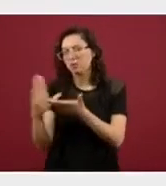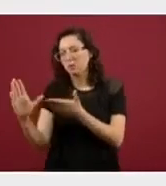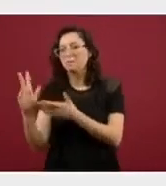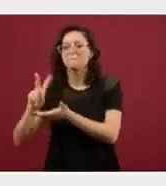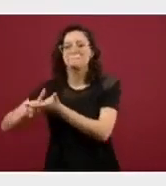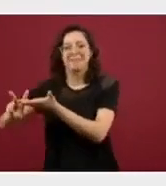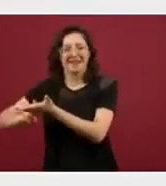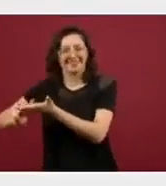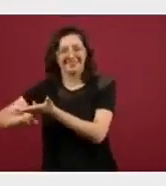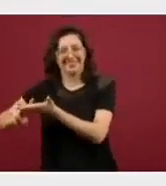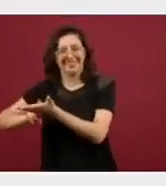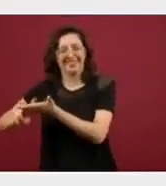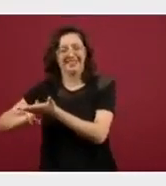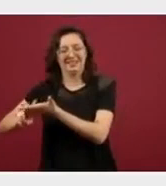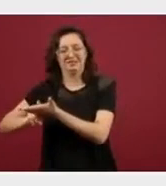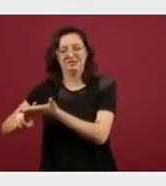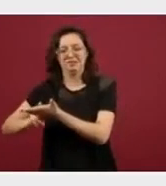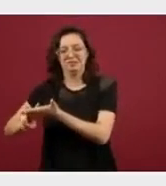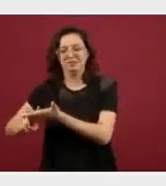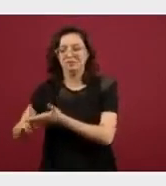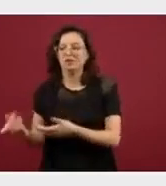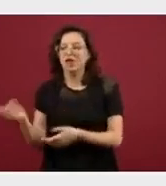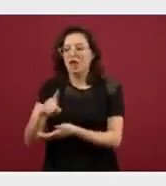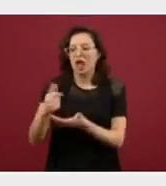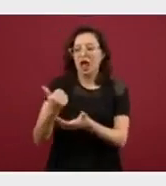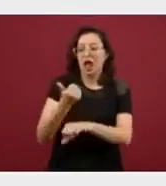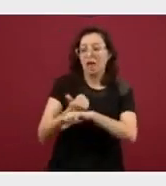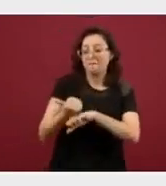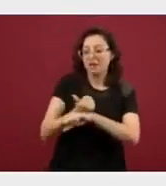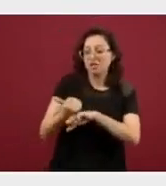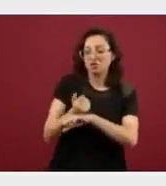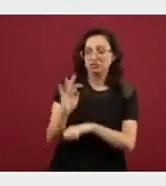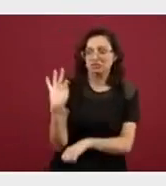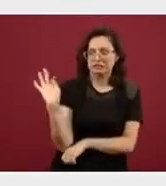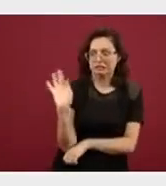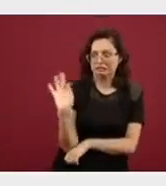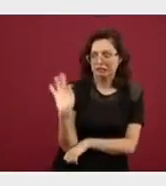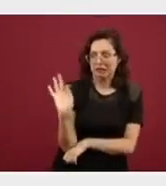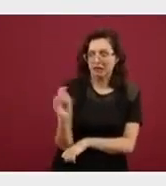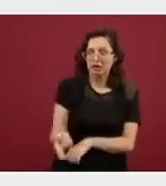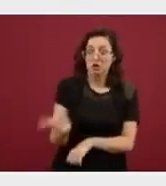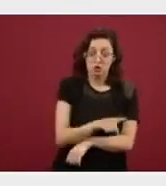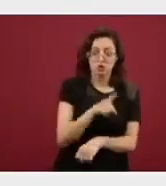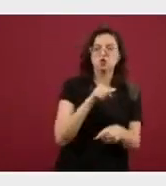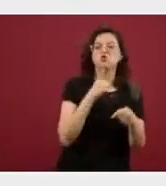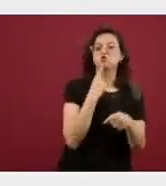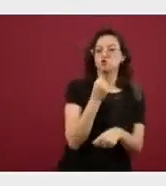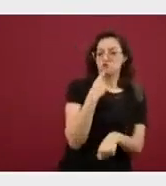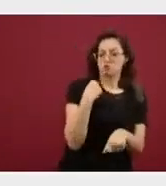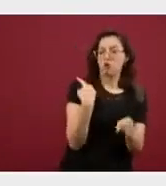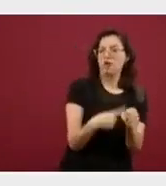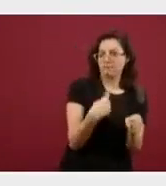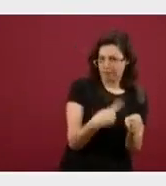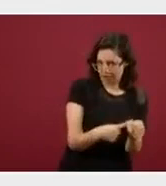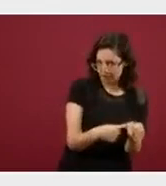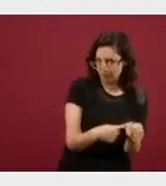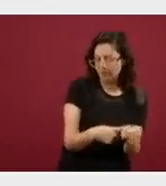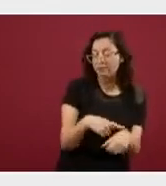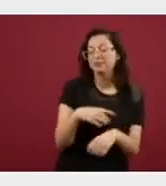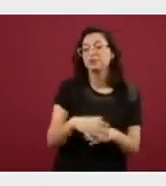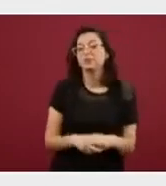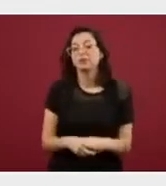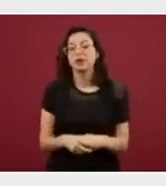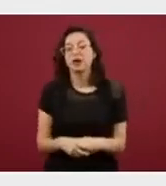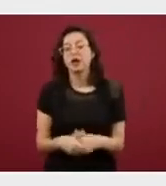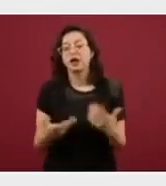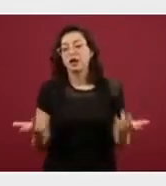verde ahí al inicio. Destaco que de los casos confirmados en México, de los 15 casos, el